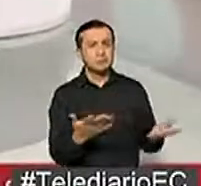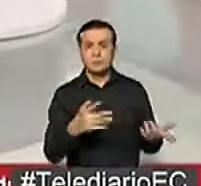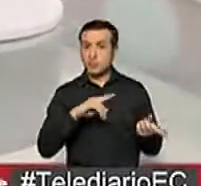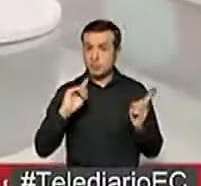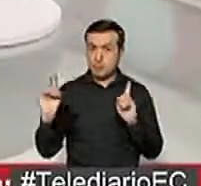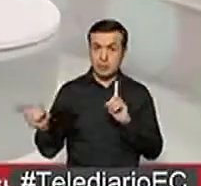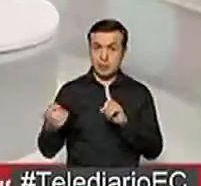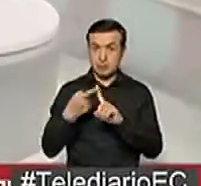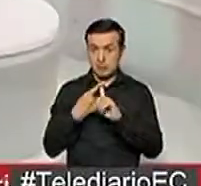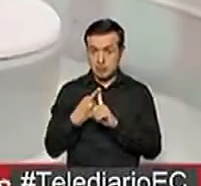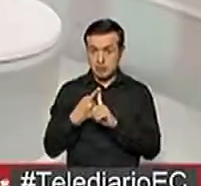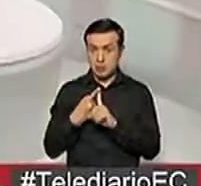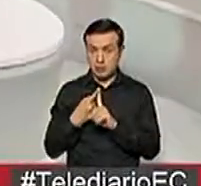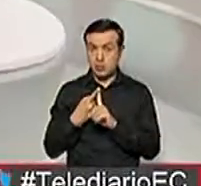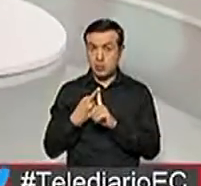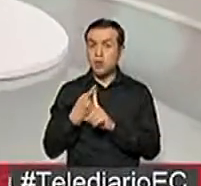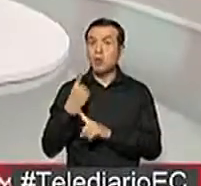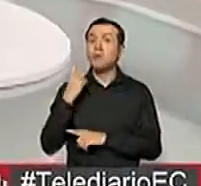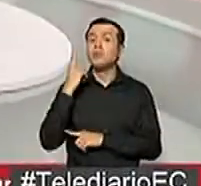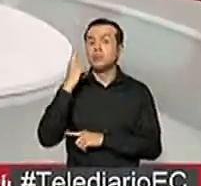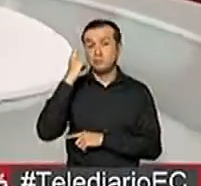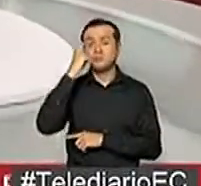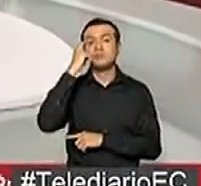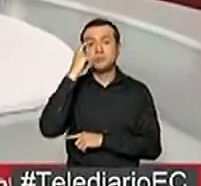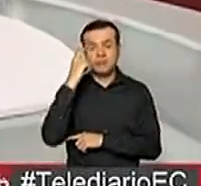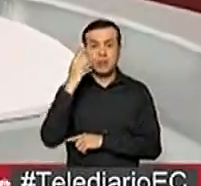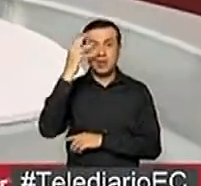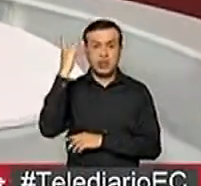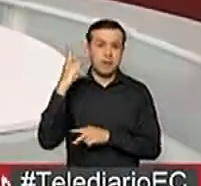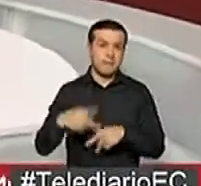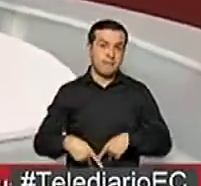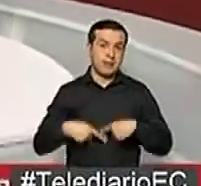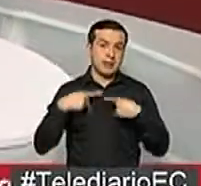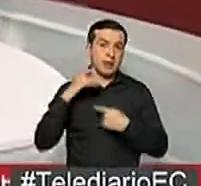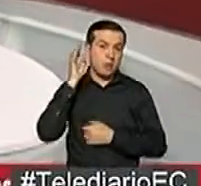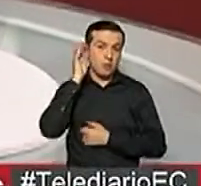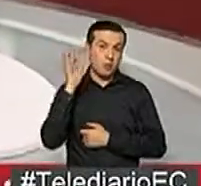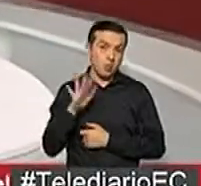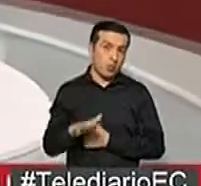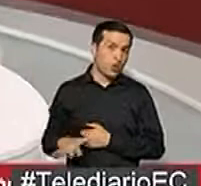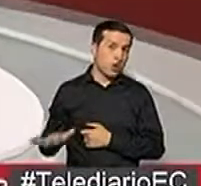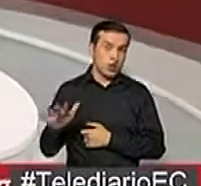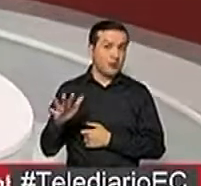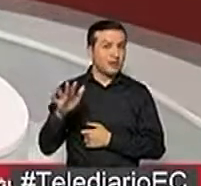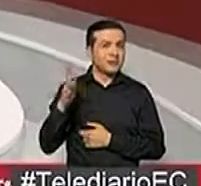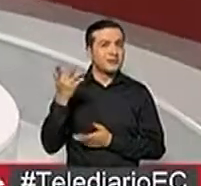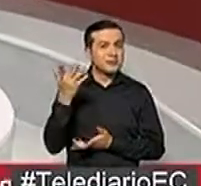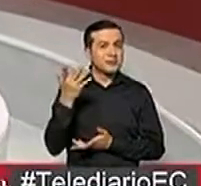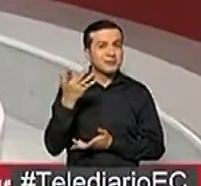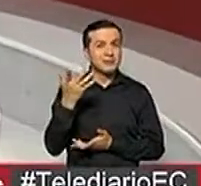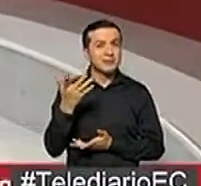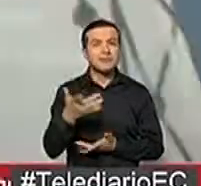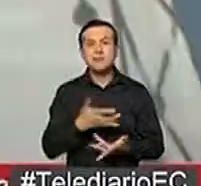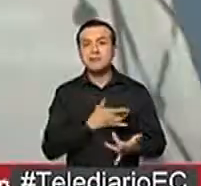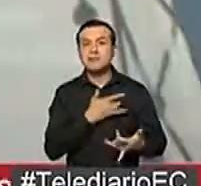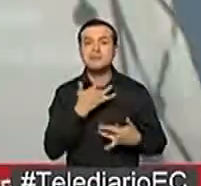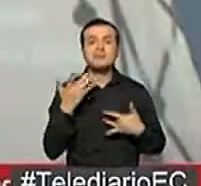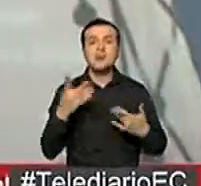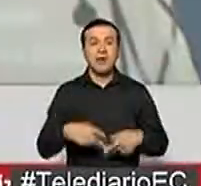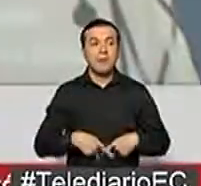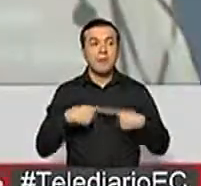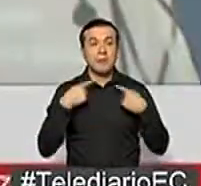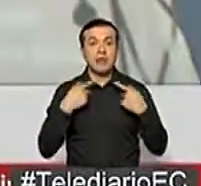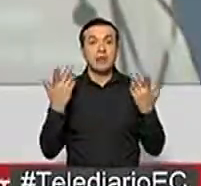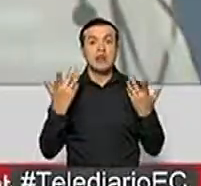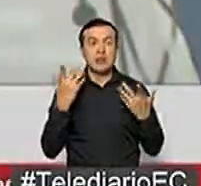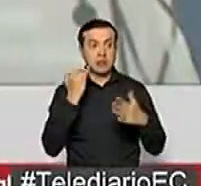lado tomamos en cuenta un pedazo muy importante que es la historia de la vida de las mujeres, uh-huh, ¿no? Que a veces queda invisibilizado. La vida, ¿cierto?, en los